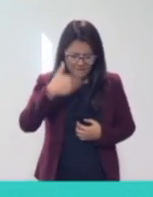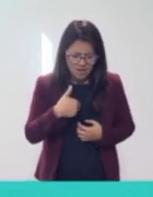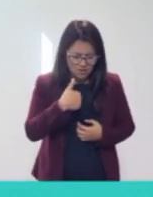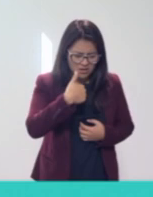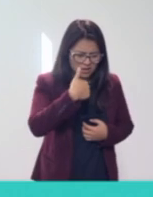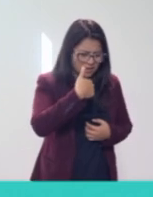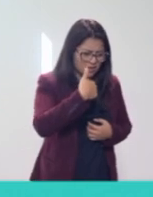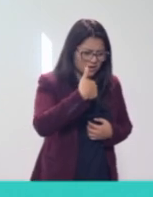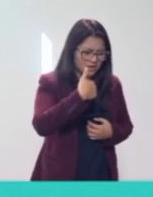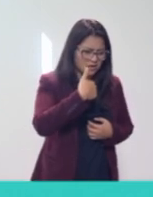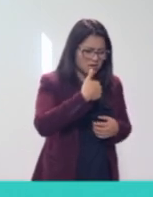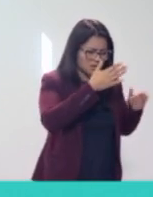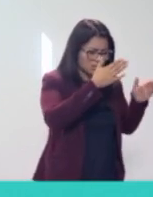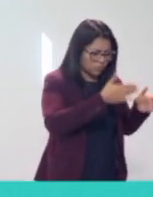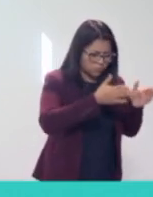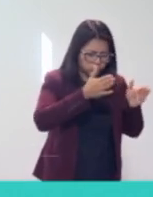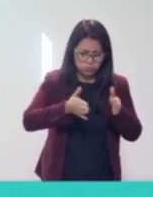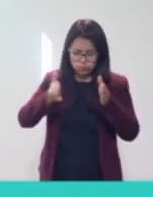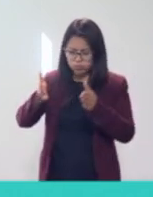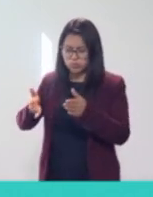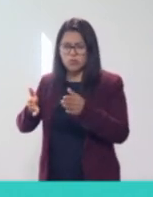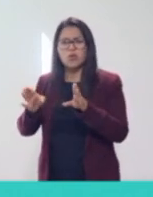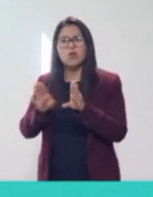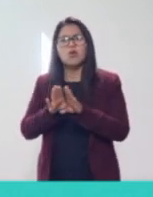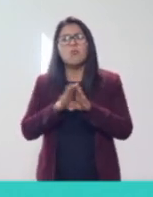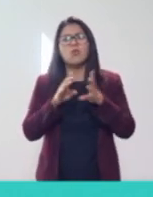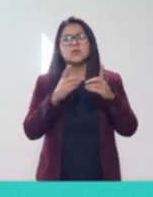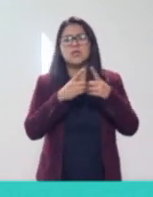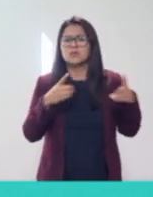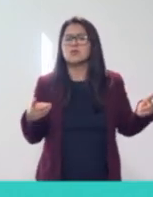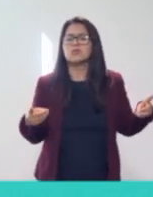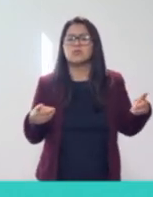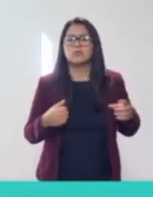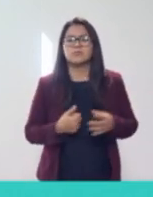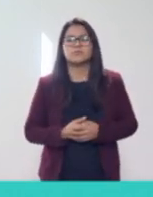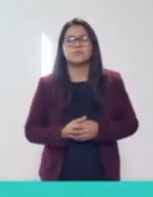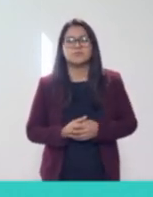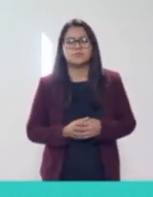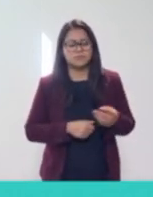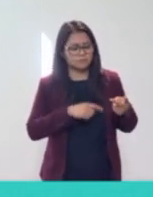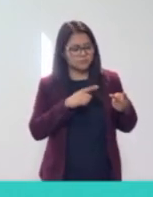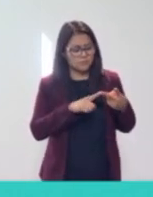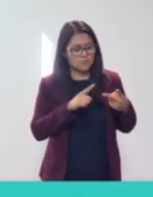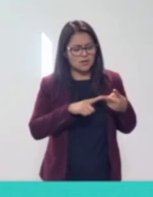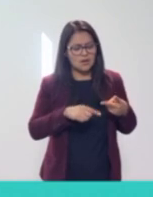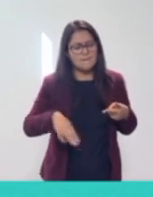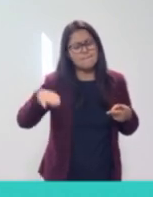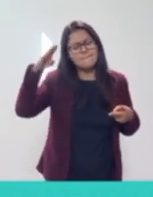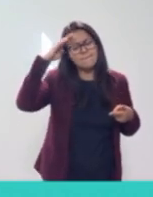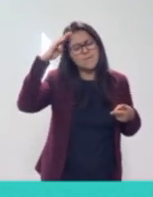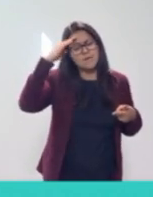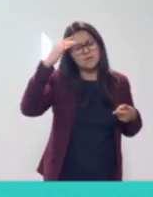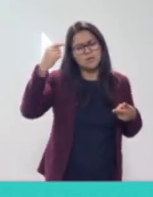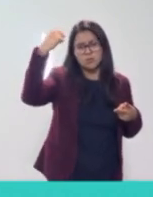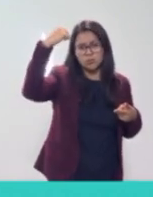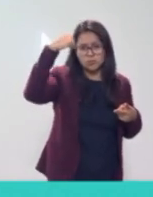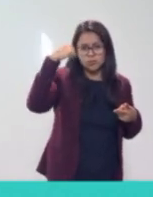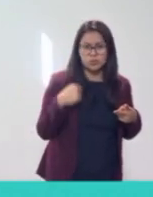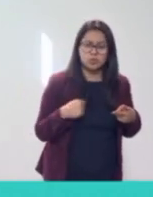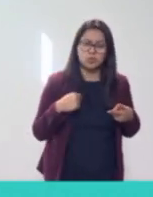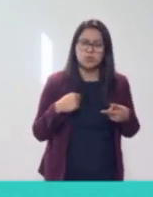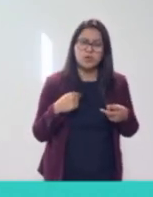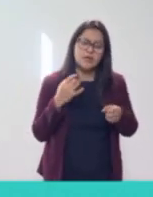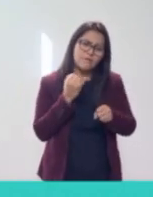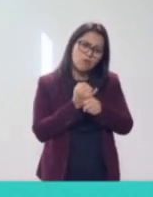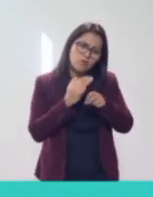una de mis facetas vitales el generar la toma de conciencia del recuento de datos que